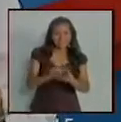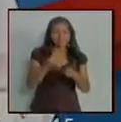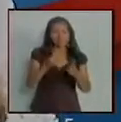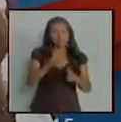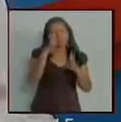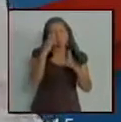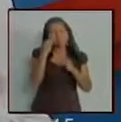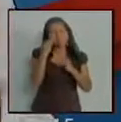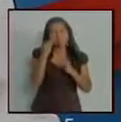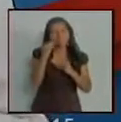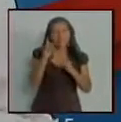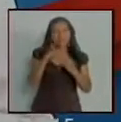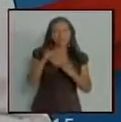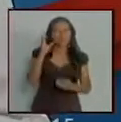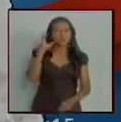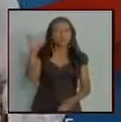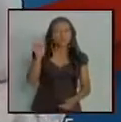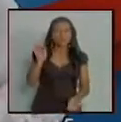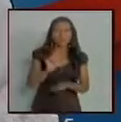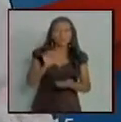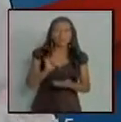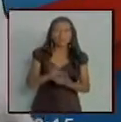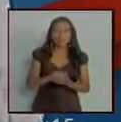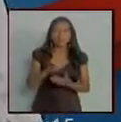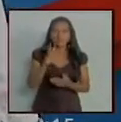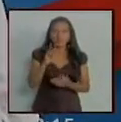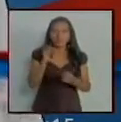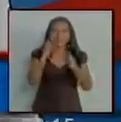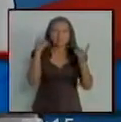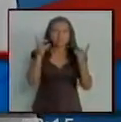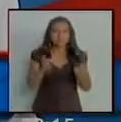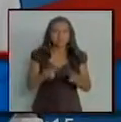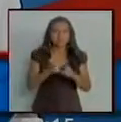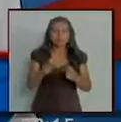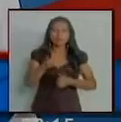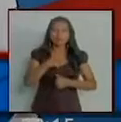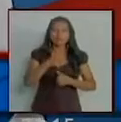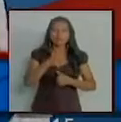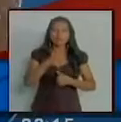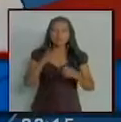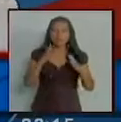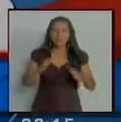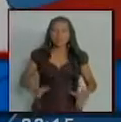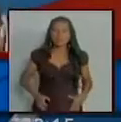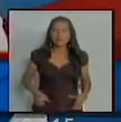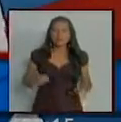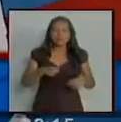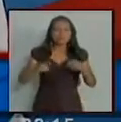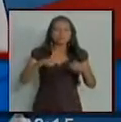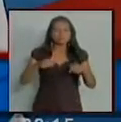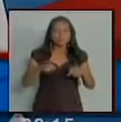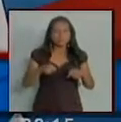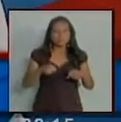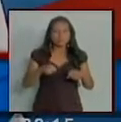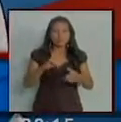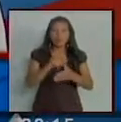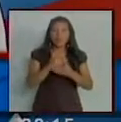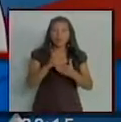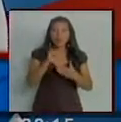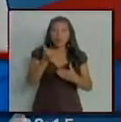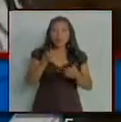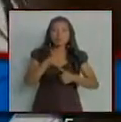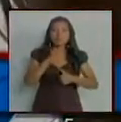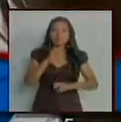están durmiendo, pero de pronto una bocina no lo va a hacer despertar, pero sí lo va a hacer sobresaltar. O ese movimiento palpebral que puede haber